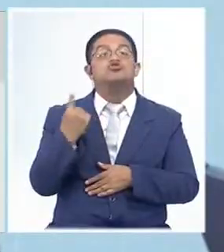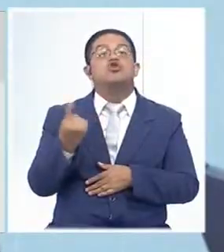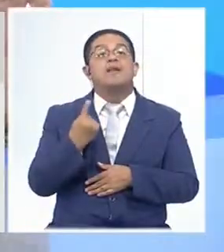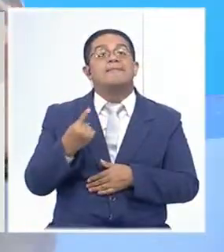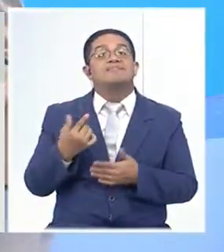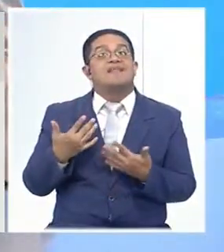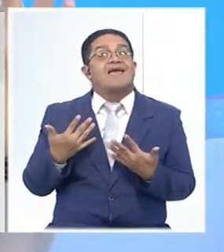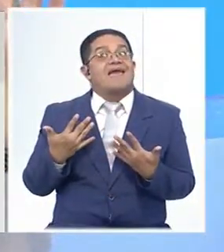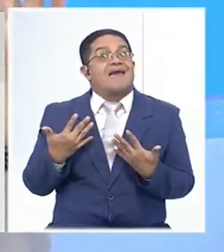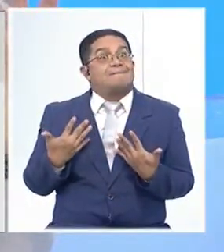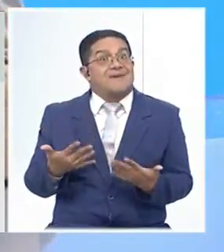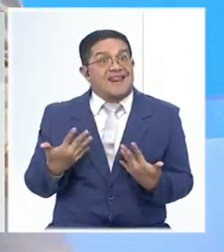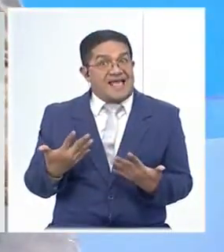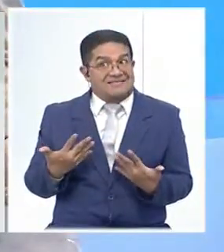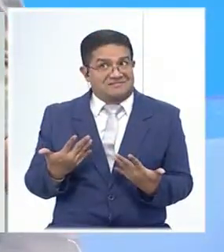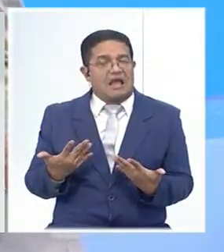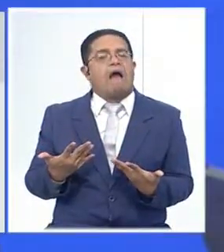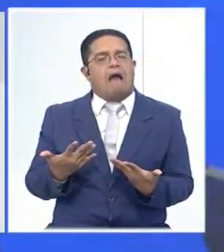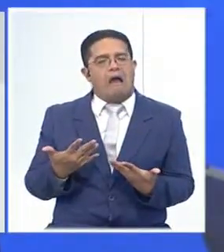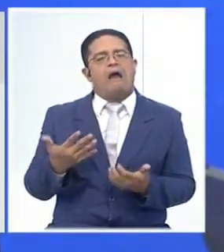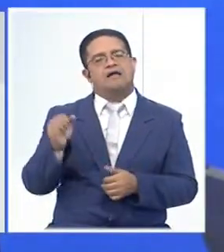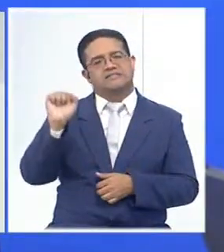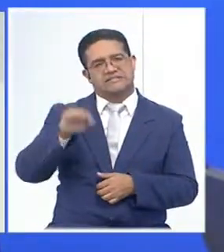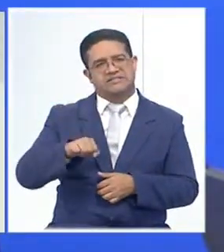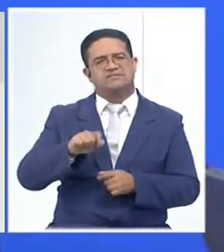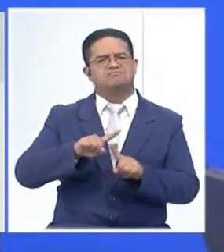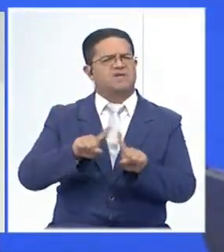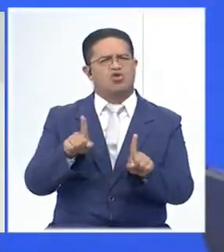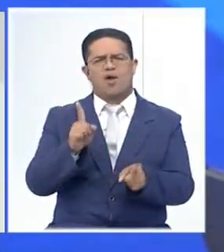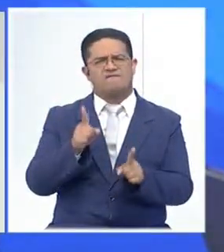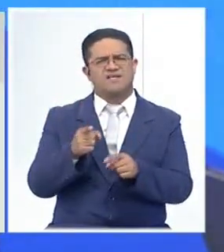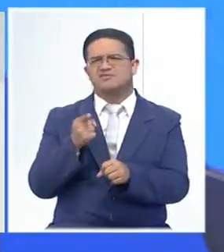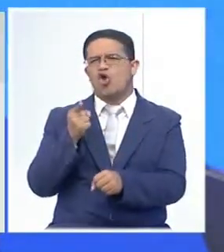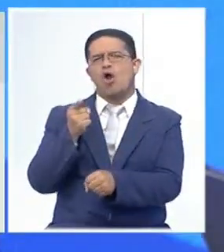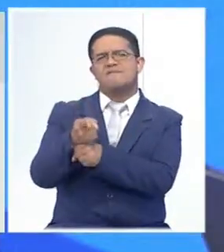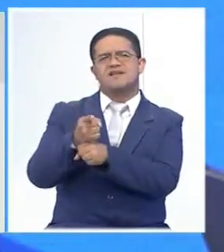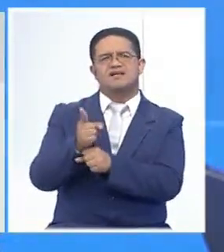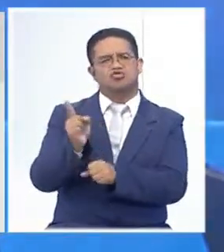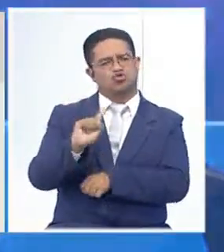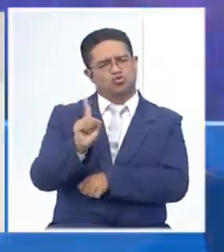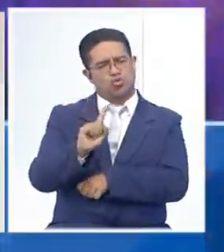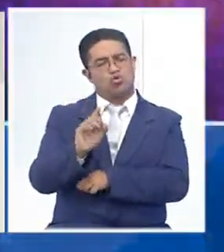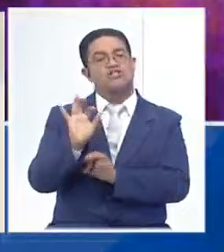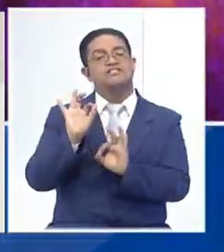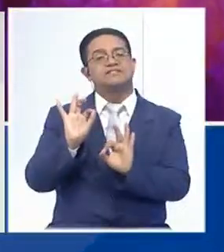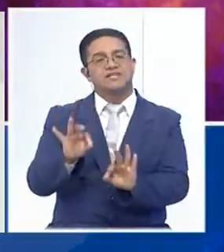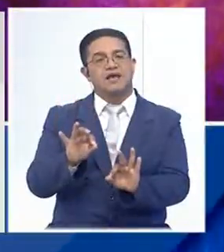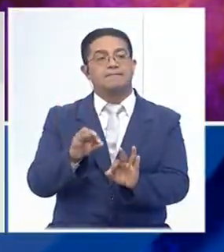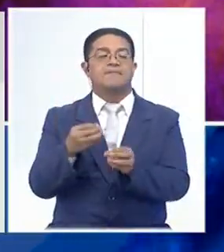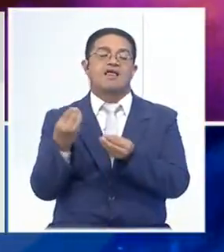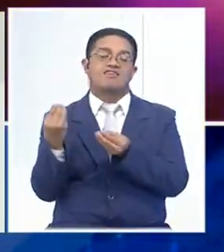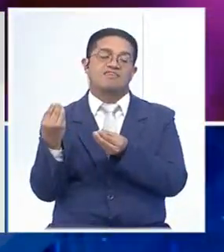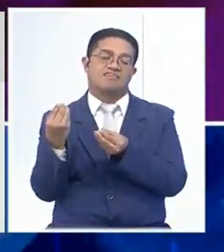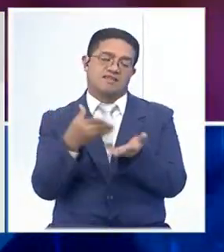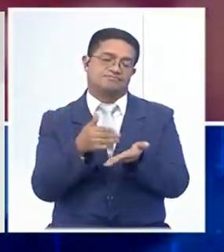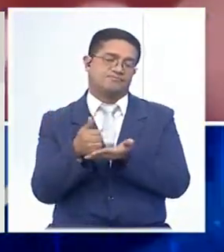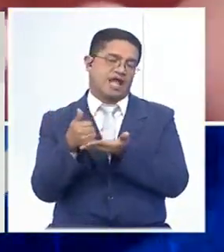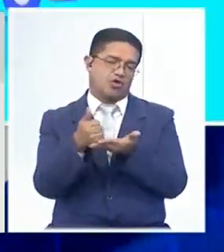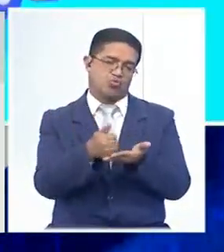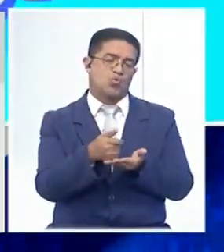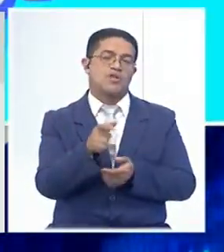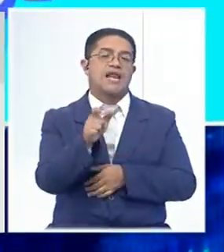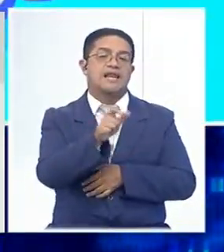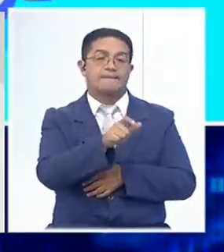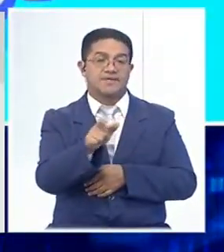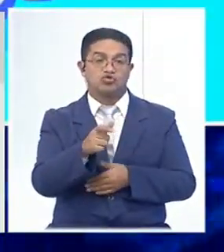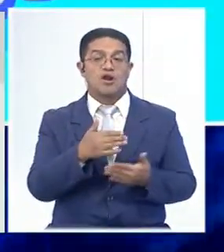necesite para ese paciente. A menos que sea una emergencia y sin embargo, siempre se trata pues de darle todas las facilidades tanto